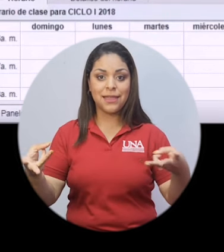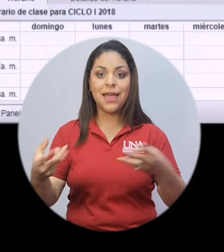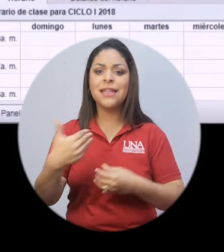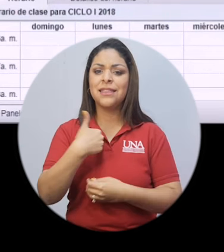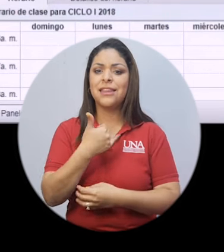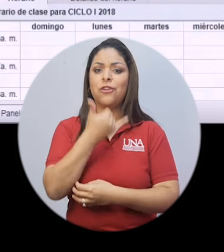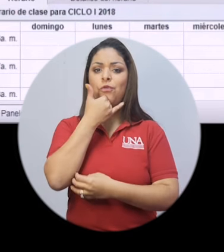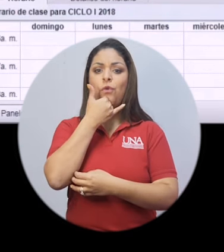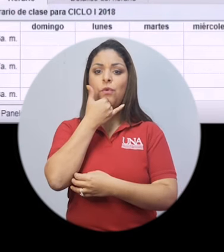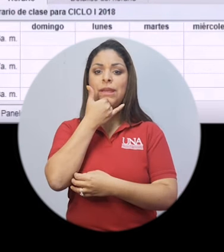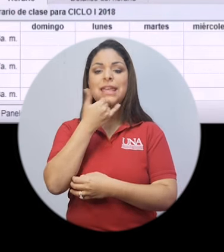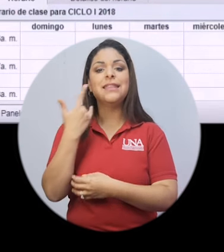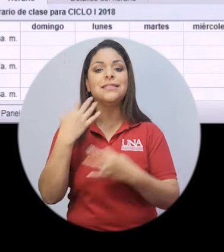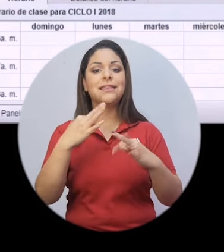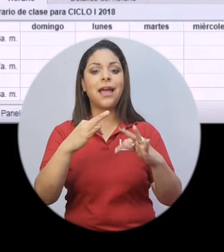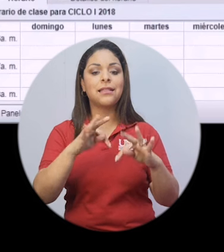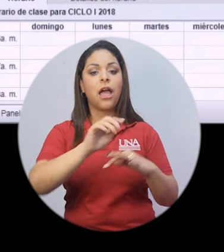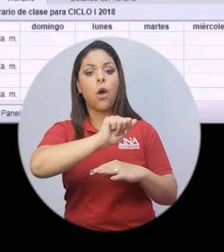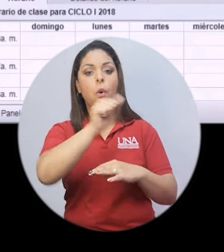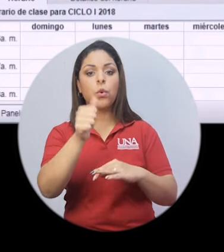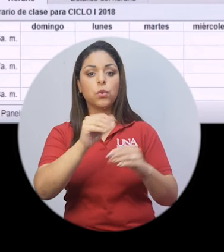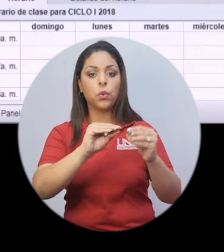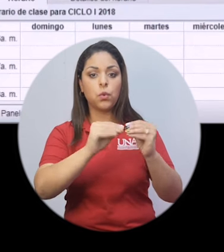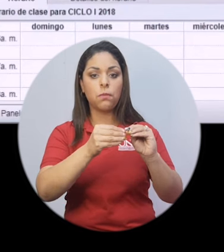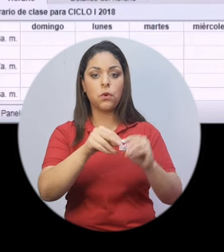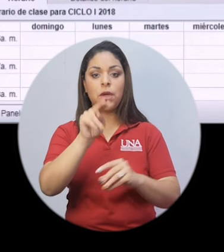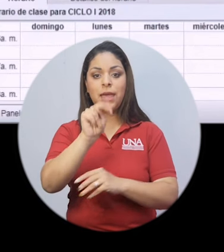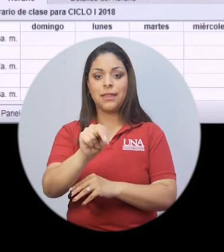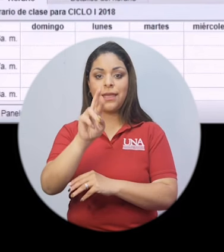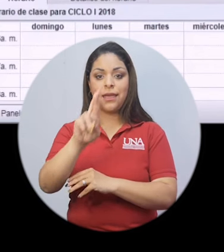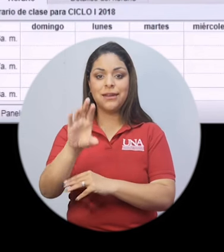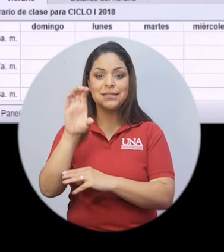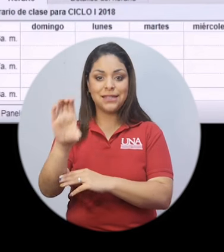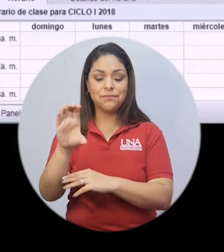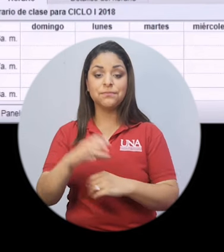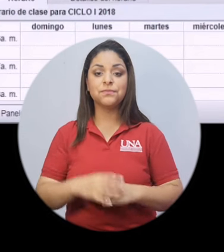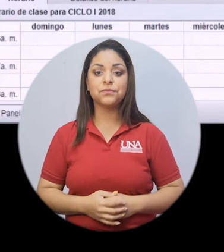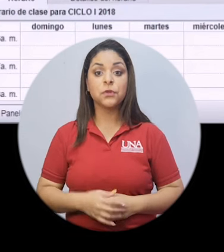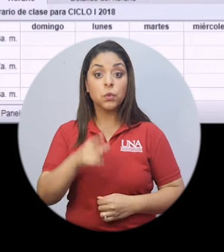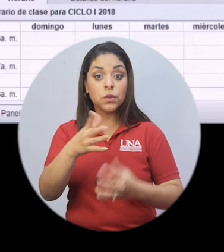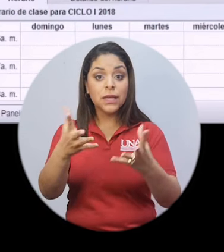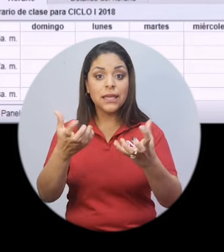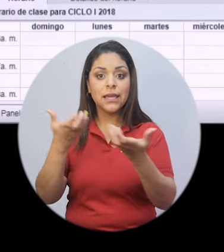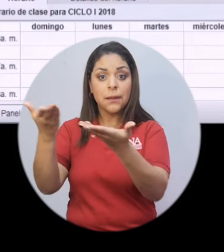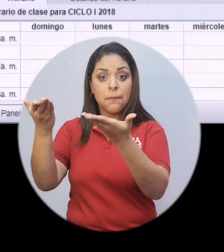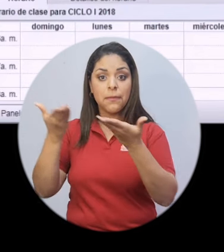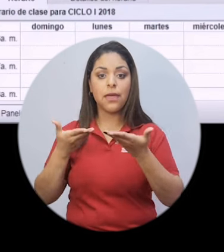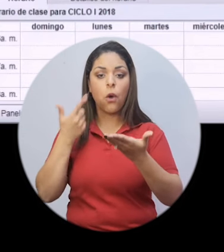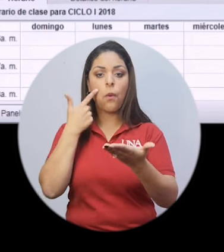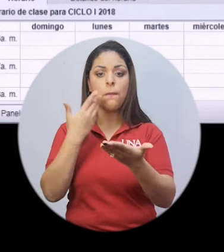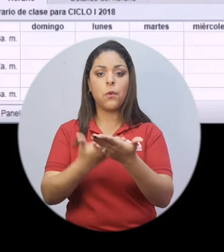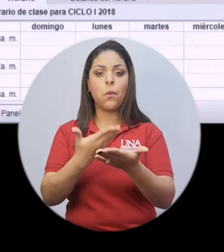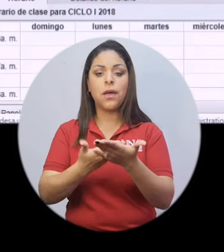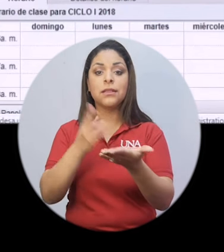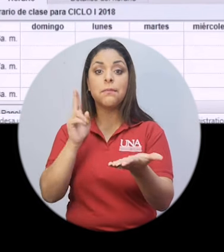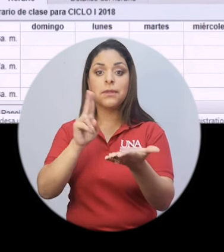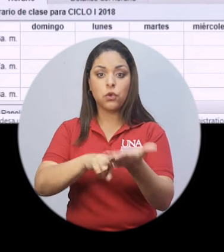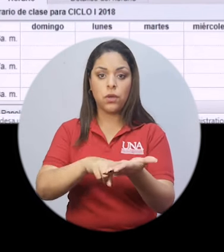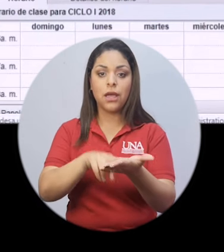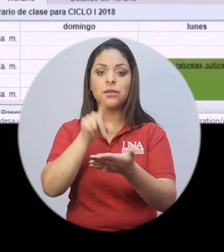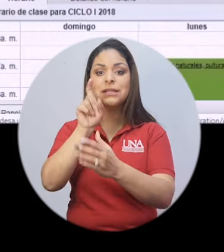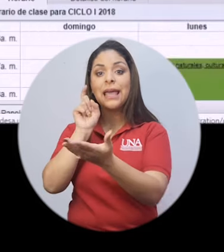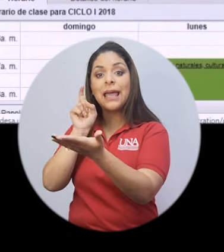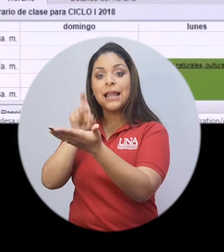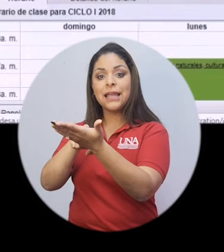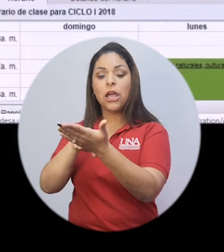que presenta el error e intenta con otro NRC. Si quieres obtener tu comprobante de matrícula, hace clic